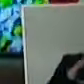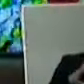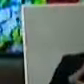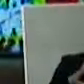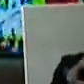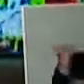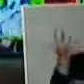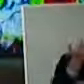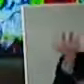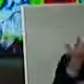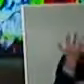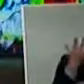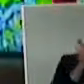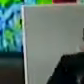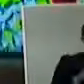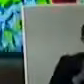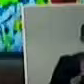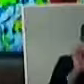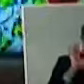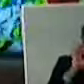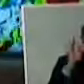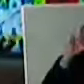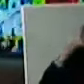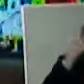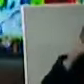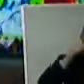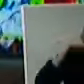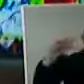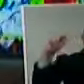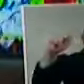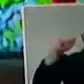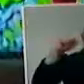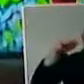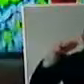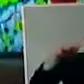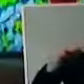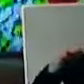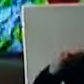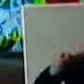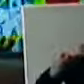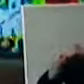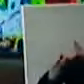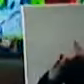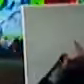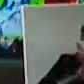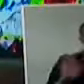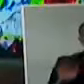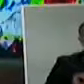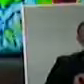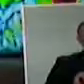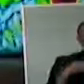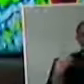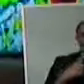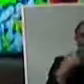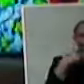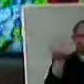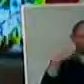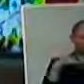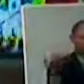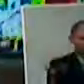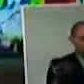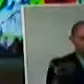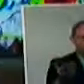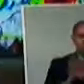la tormenta tropical Laura. Y efectivamente lo corroboramos por varios lugares, porque